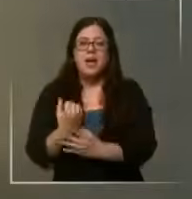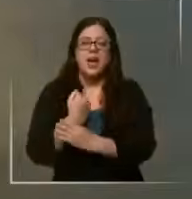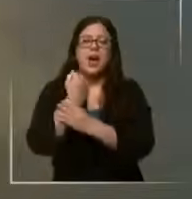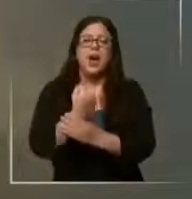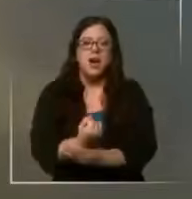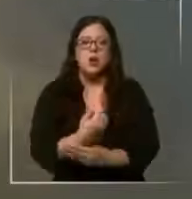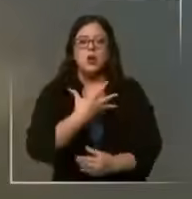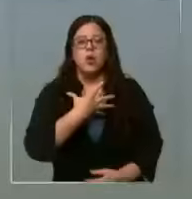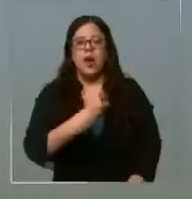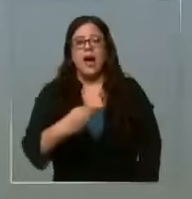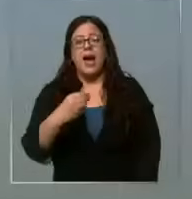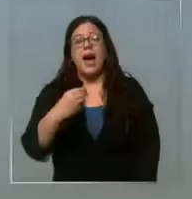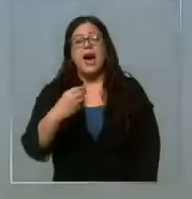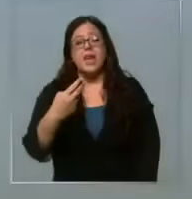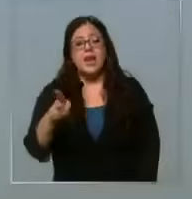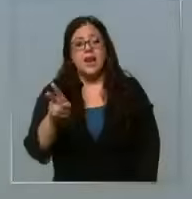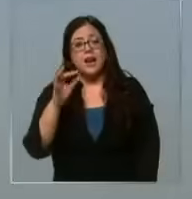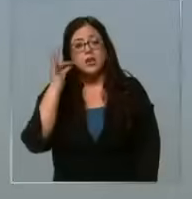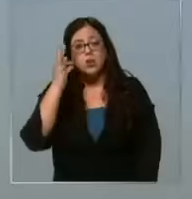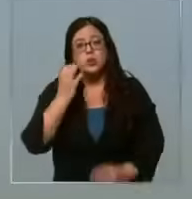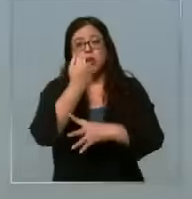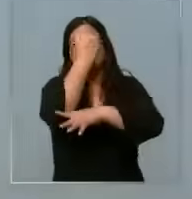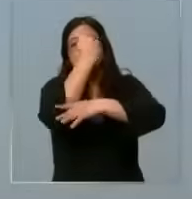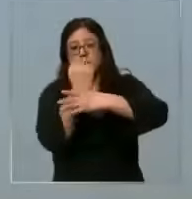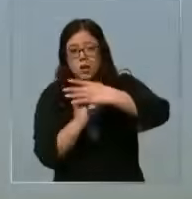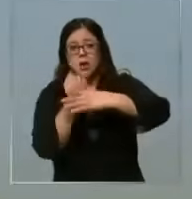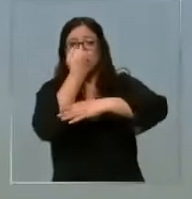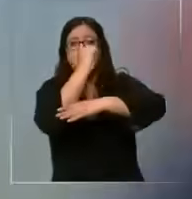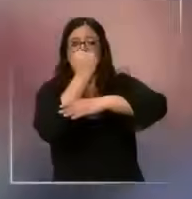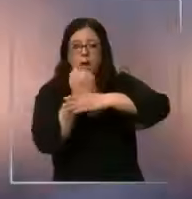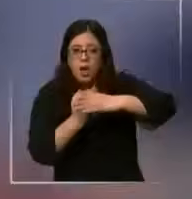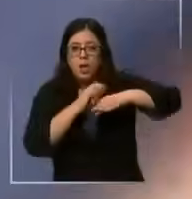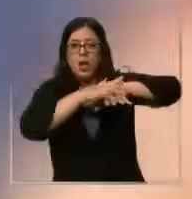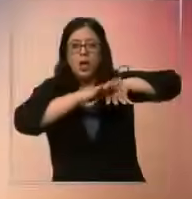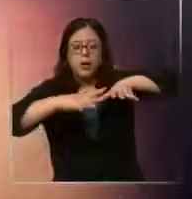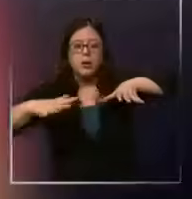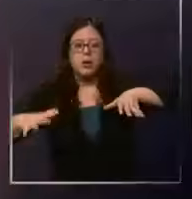por rescatar a su pequeña hija que se ahogaba en el río.